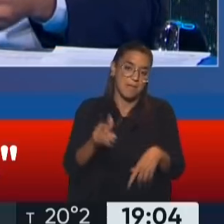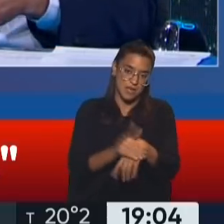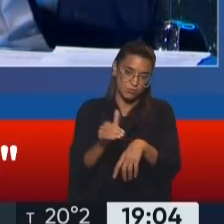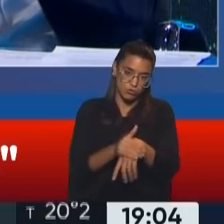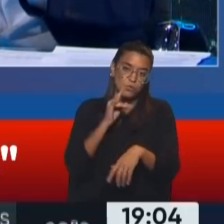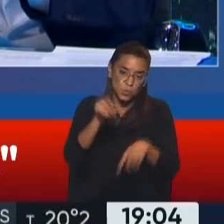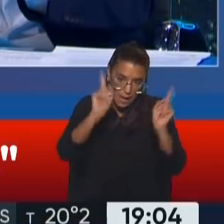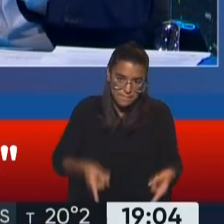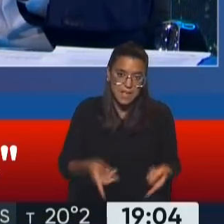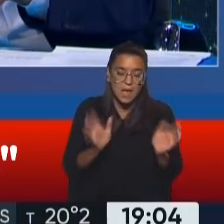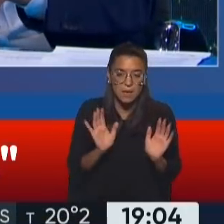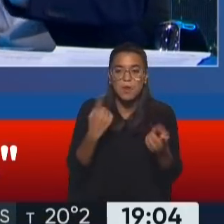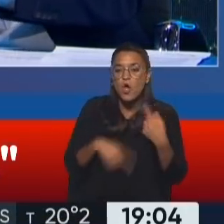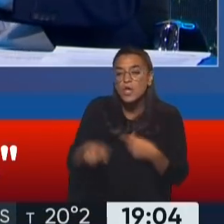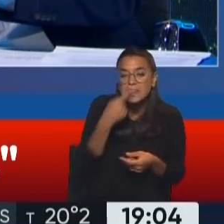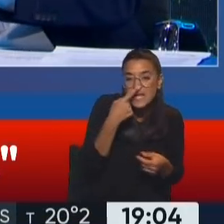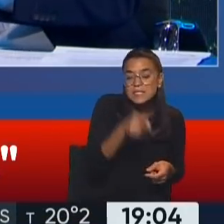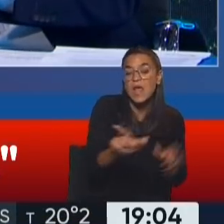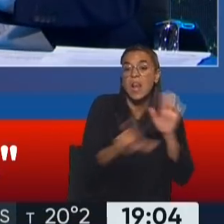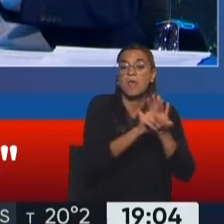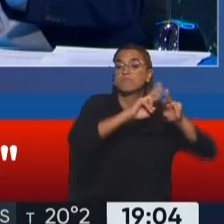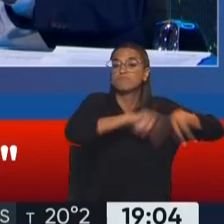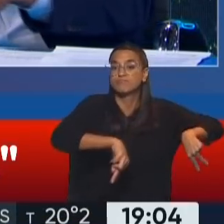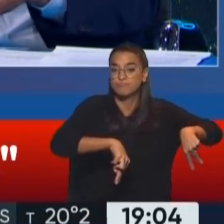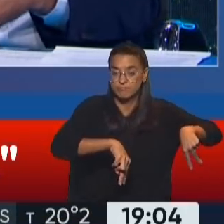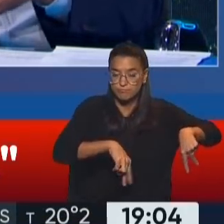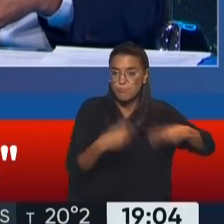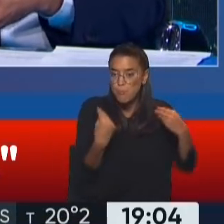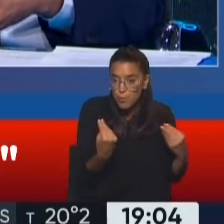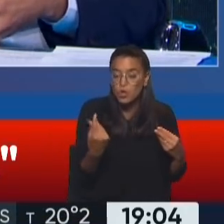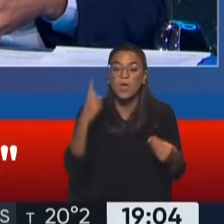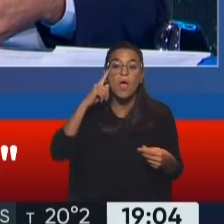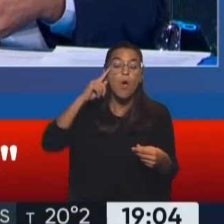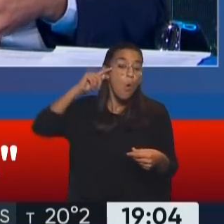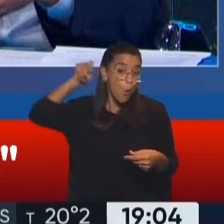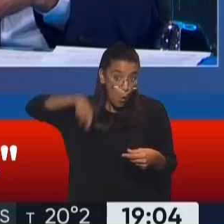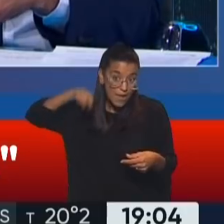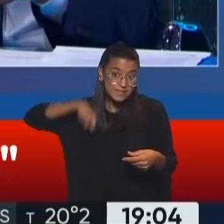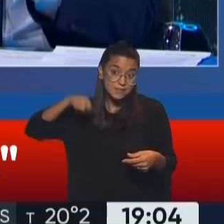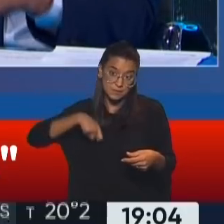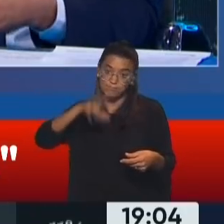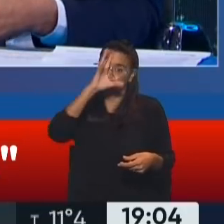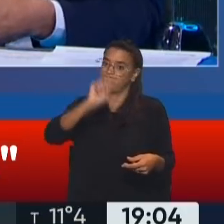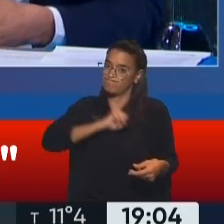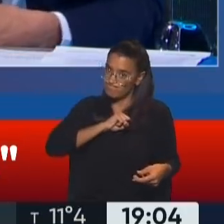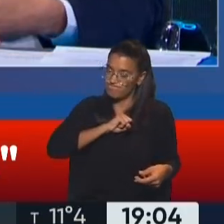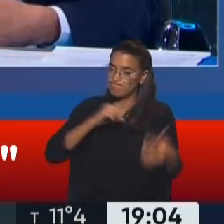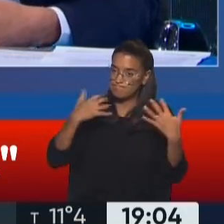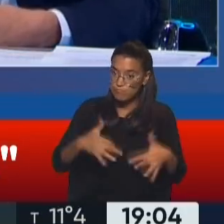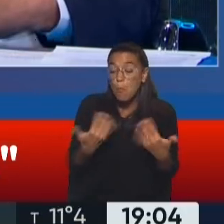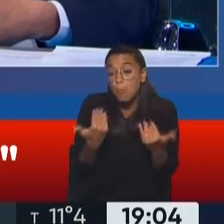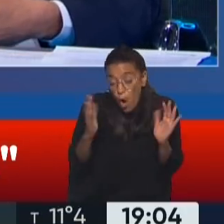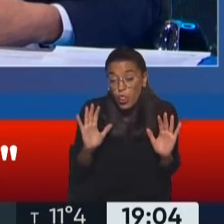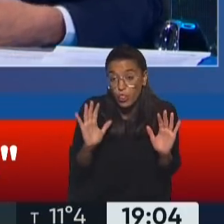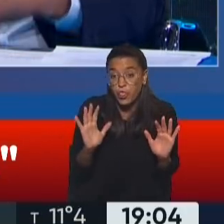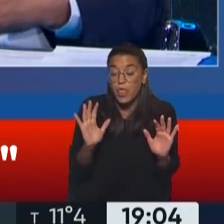sino estaba puntualmente interesado en que esa ley desapareciera del radar. ¿Por qué? Porque algún juez, con algún poco de coraje o de compromiso, podía